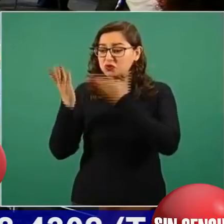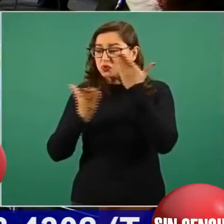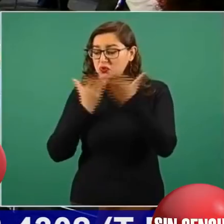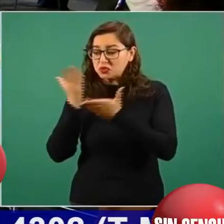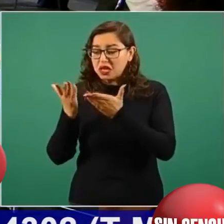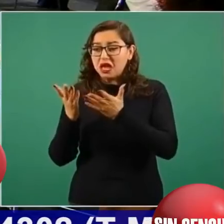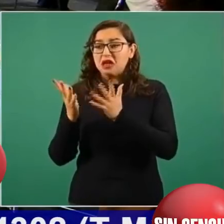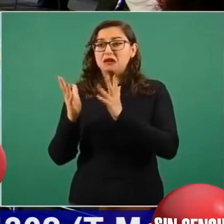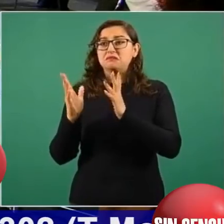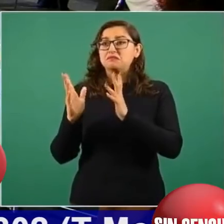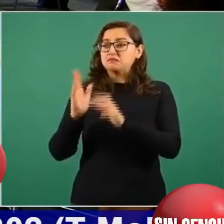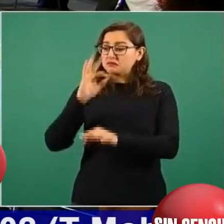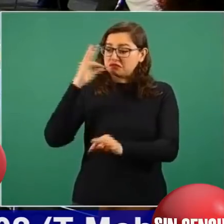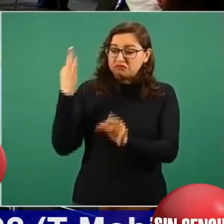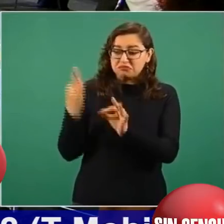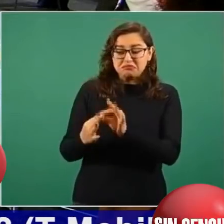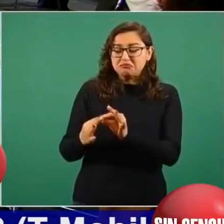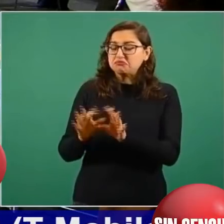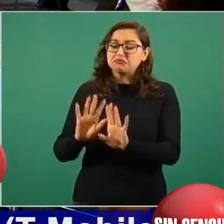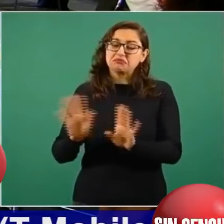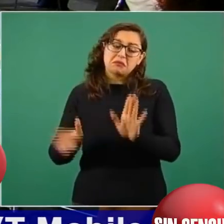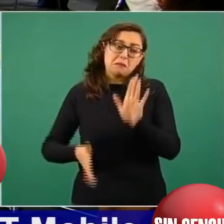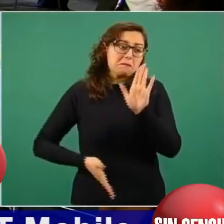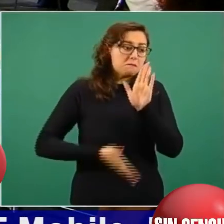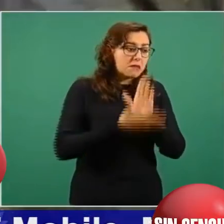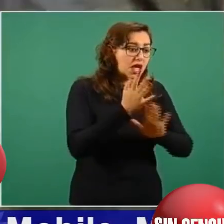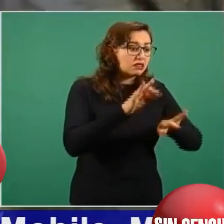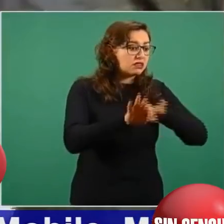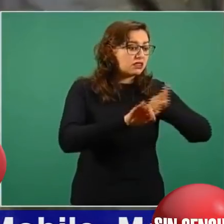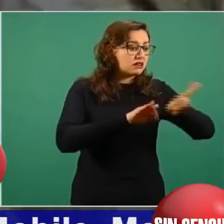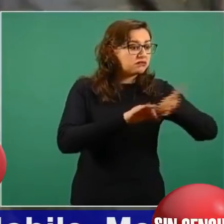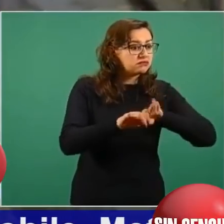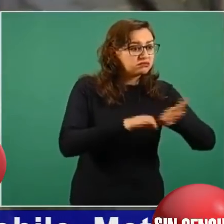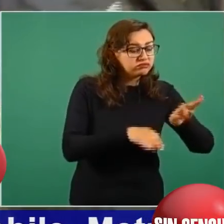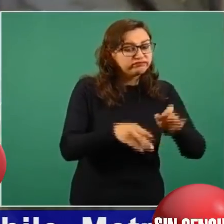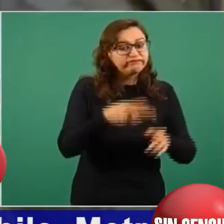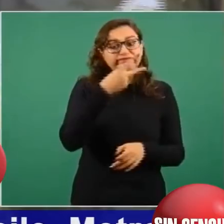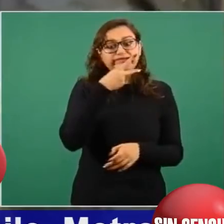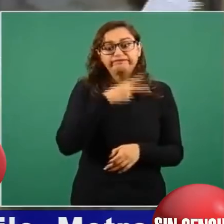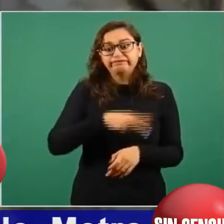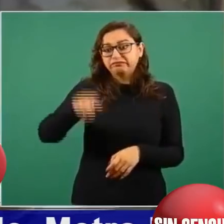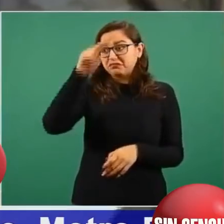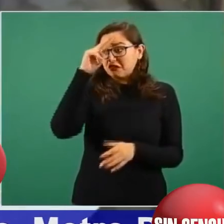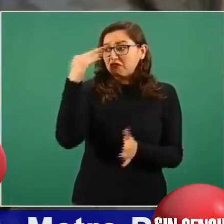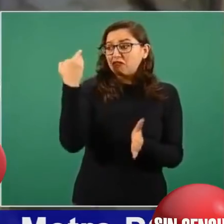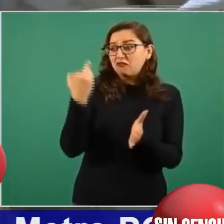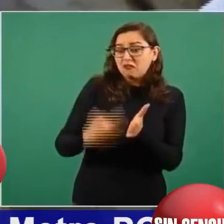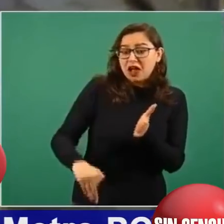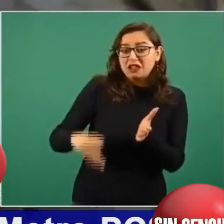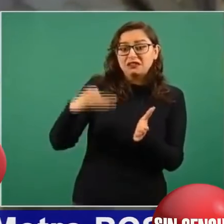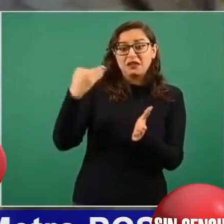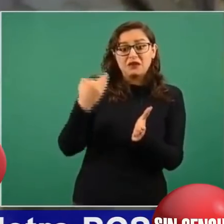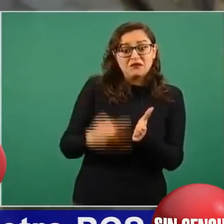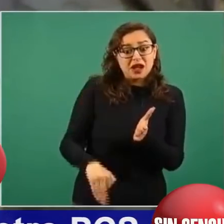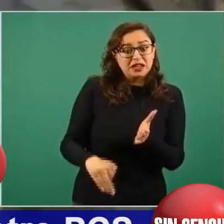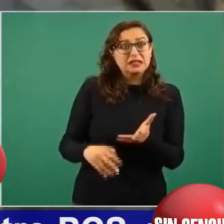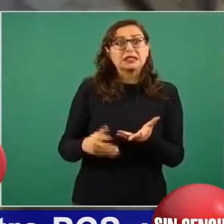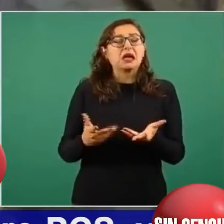sumamente desprotegidos en las cuestiones prácticas, en las cuestiones de lo que hoy se pide